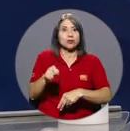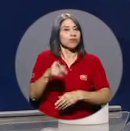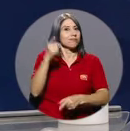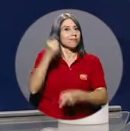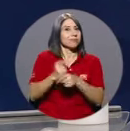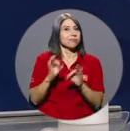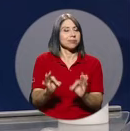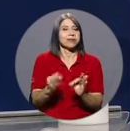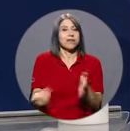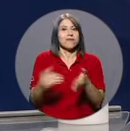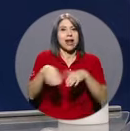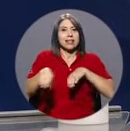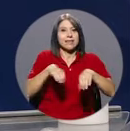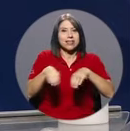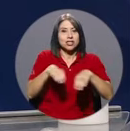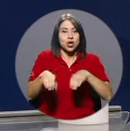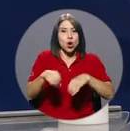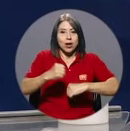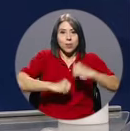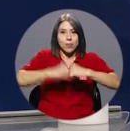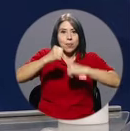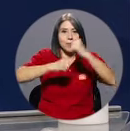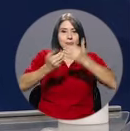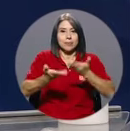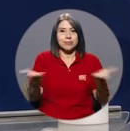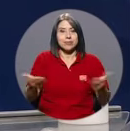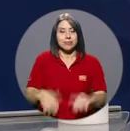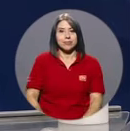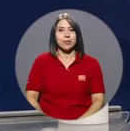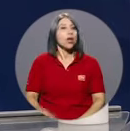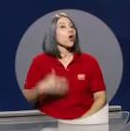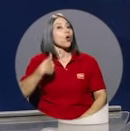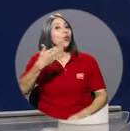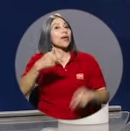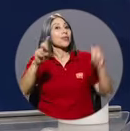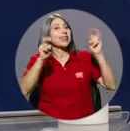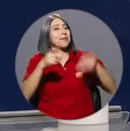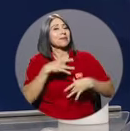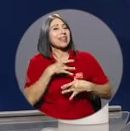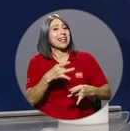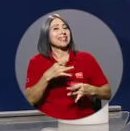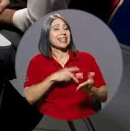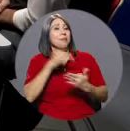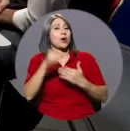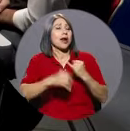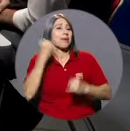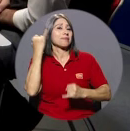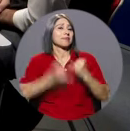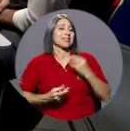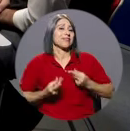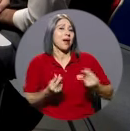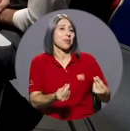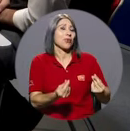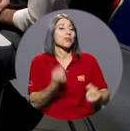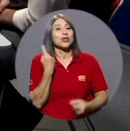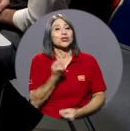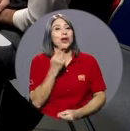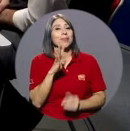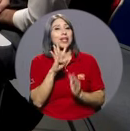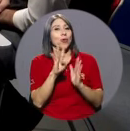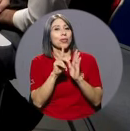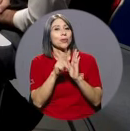de reactivación de empleo en el sector que está más intensivo en mano de obra. Cuando el tema es bien interesante, ¿verdad? El programa se acaba bien rápido. Nos